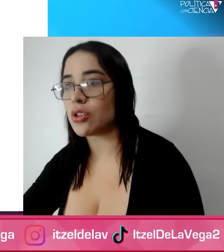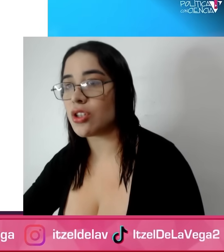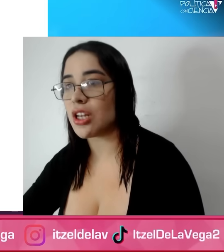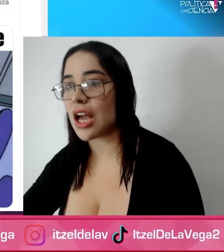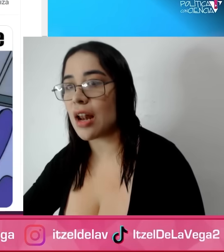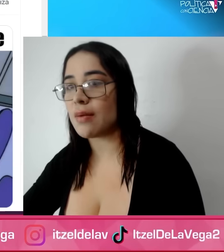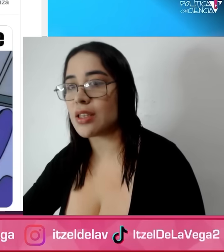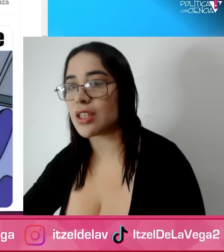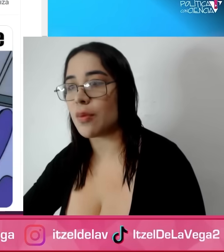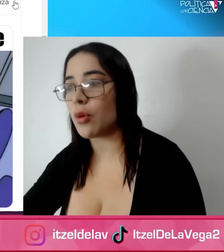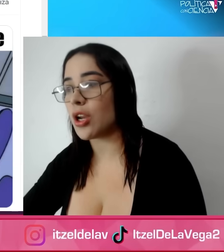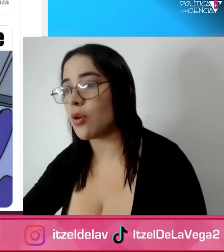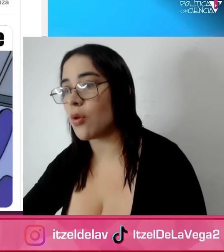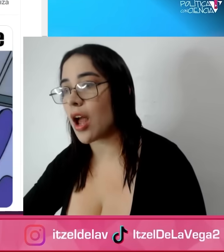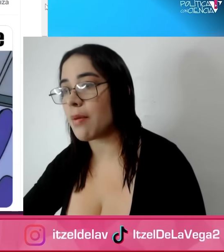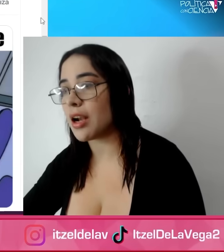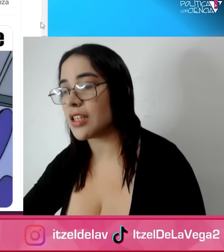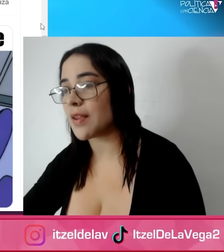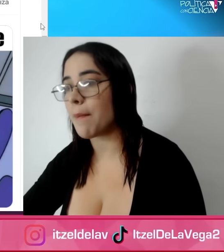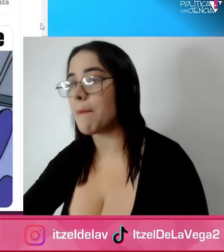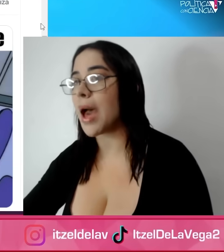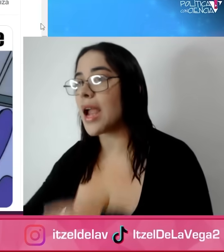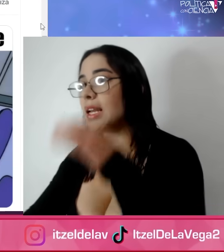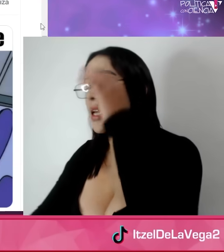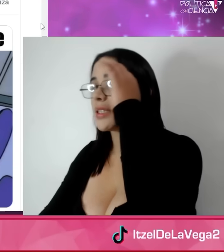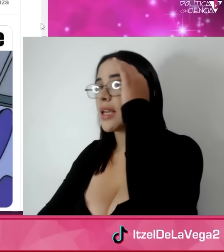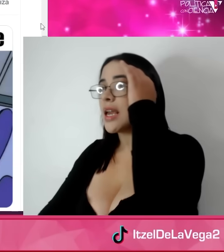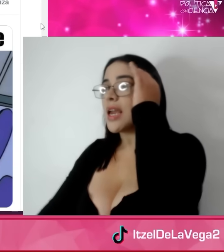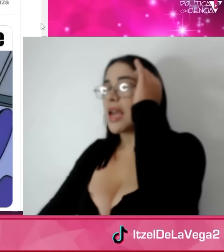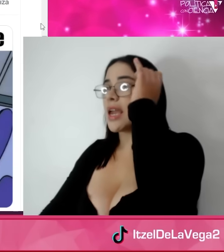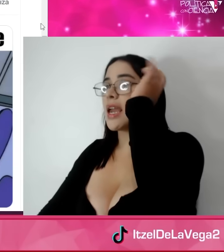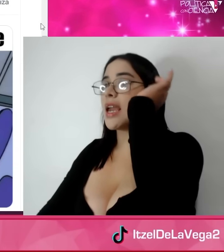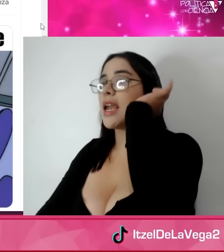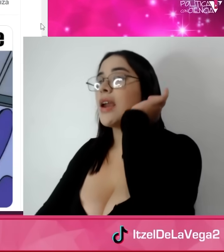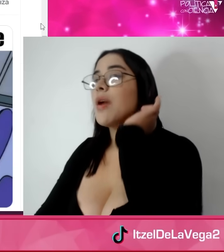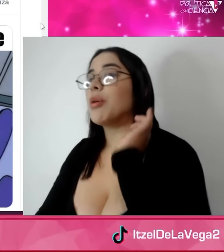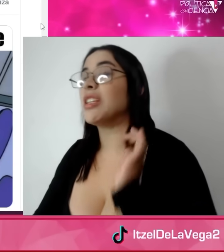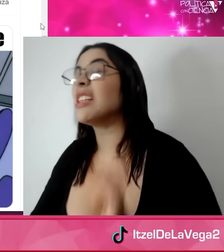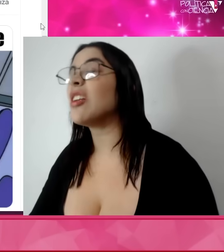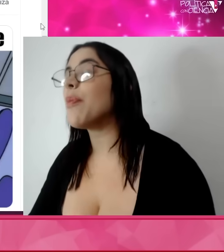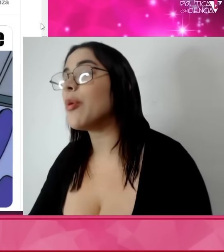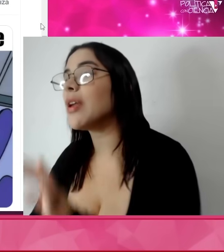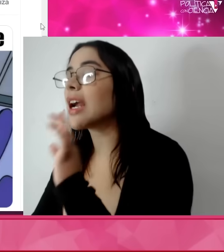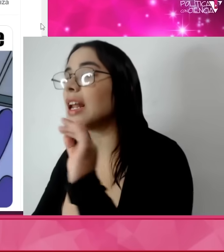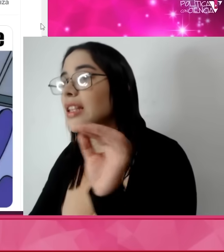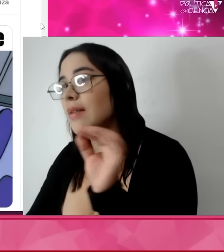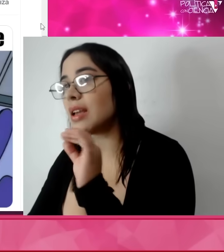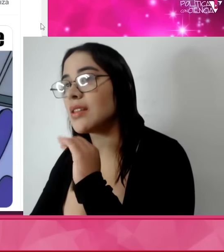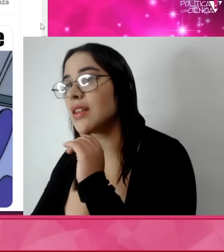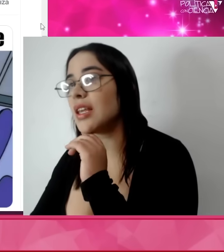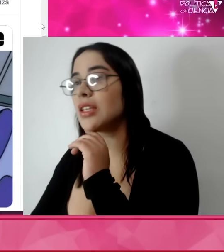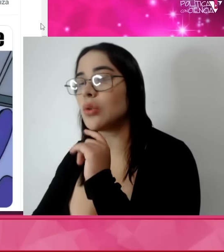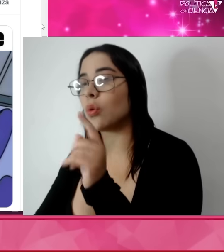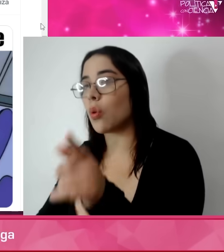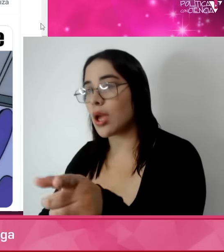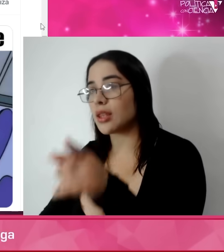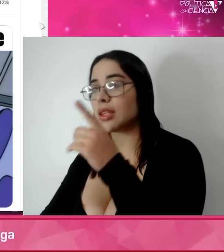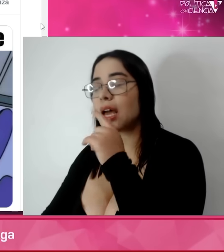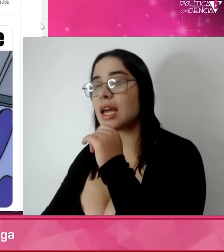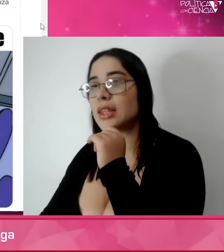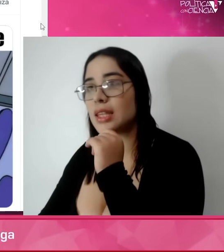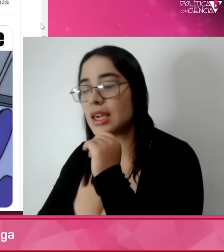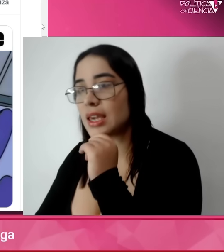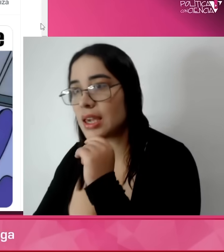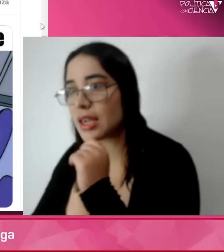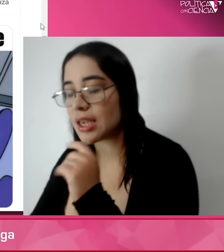Maínez y Xóchitl Gálvez, quien bueno, Álvarez Maínez, pues él salió a publicar a través de su